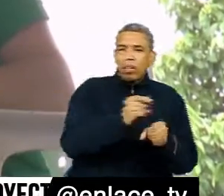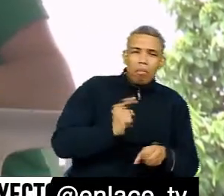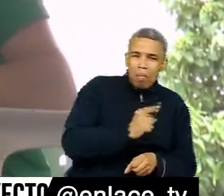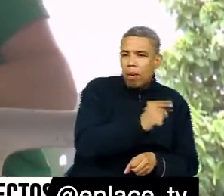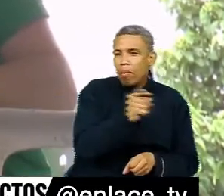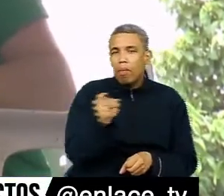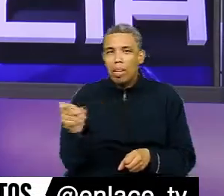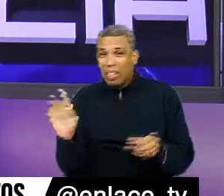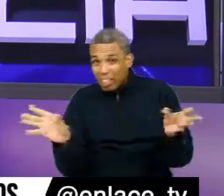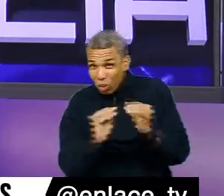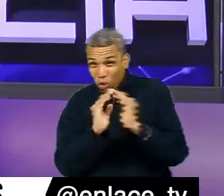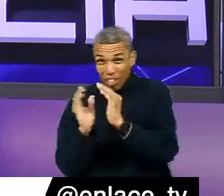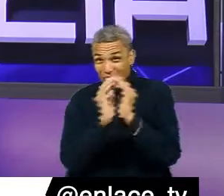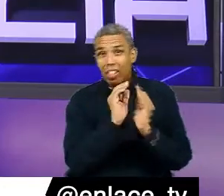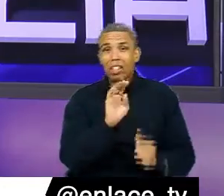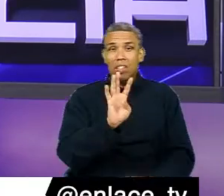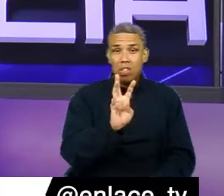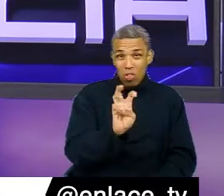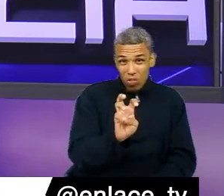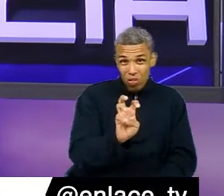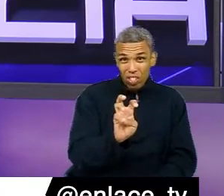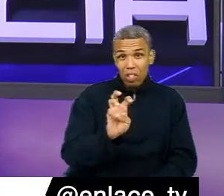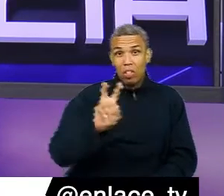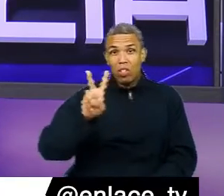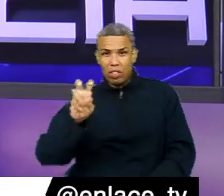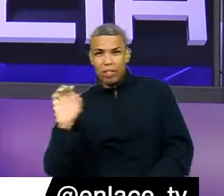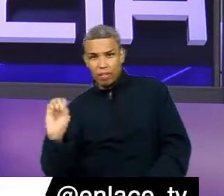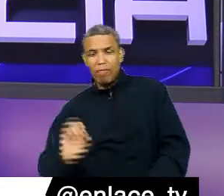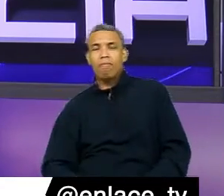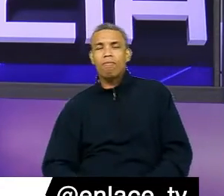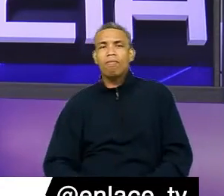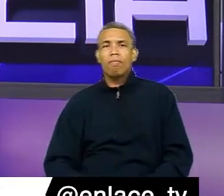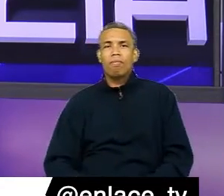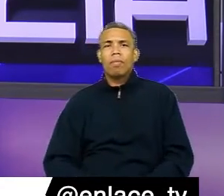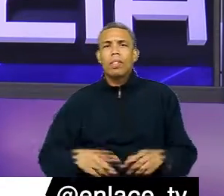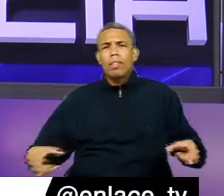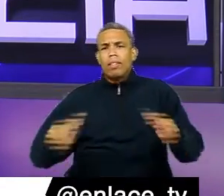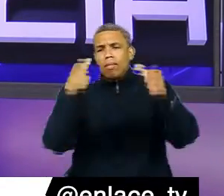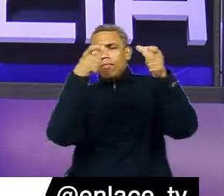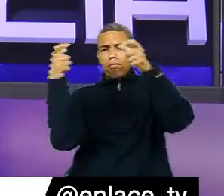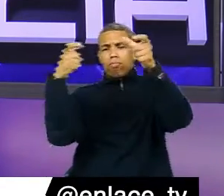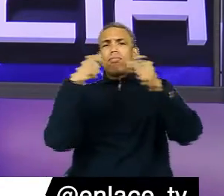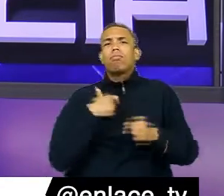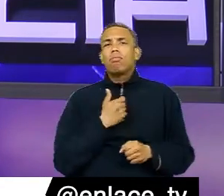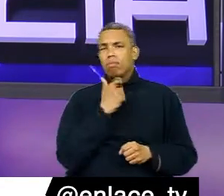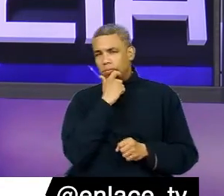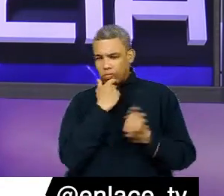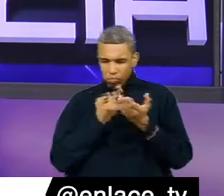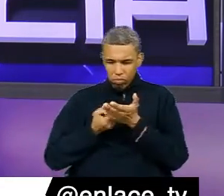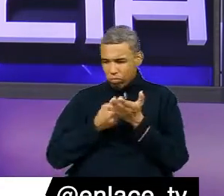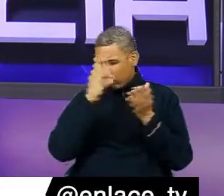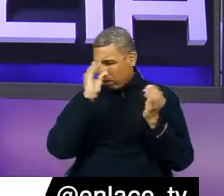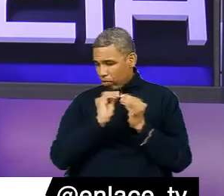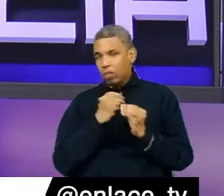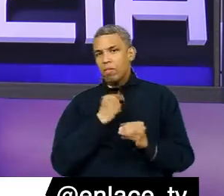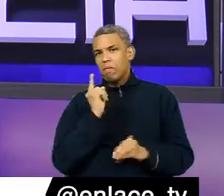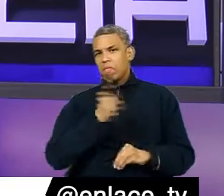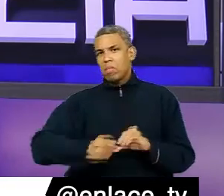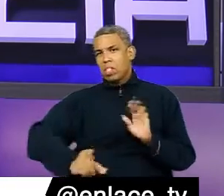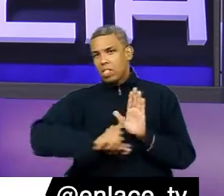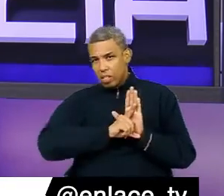predios. Y el Congreso de la República aprobó ley que fija la prohibición del cobro de reconexión de los servicios públicos en los